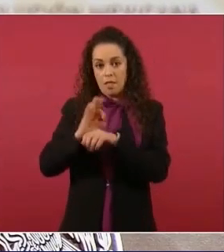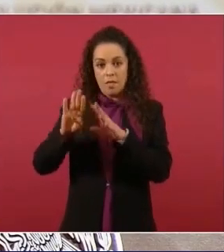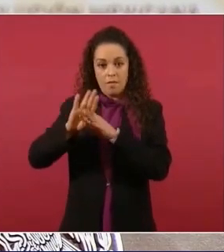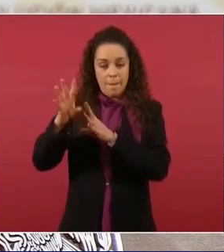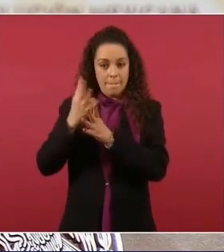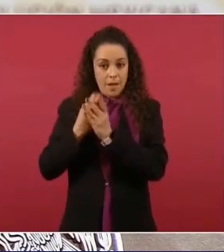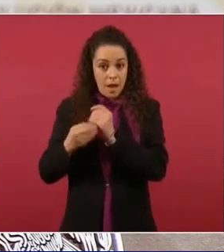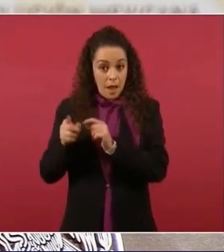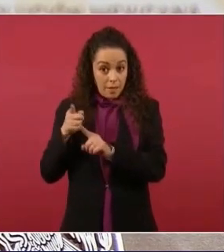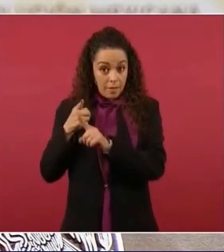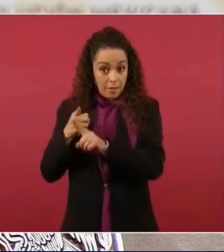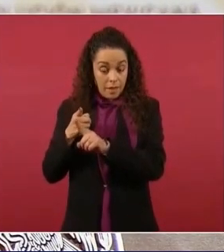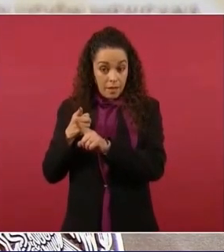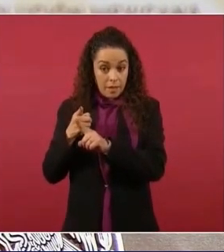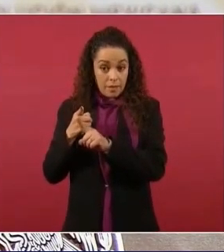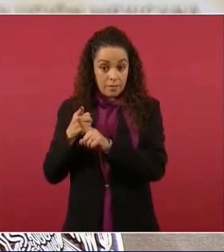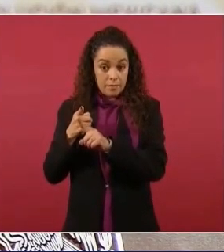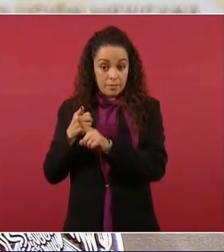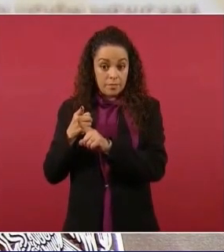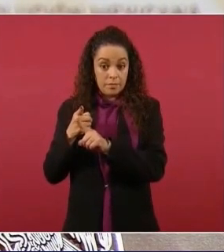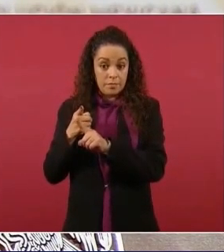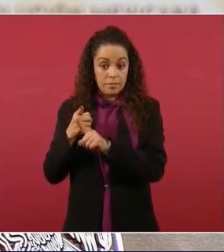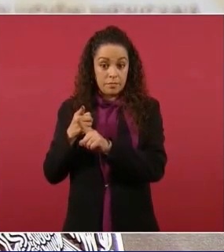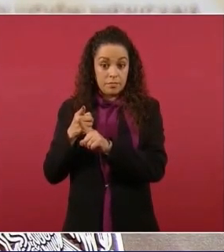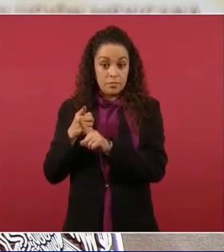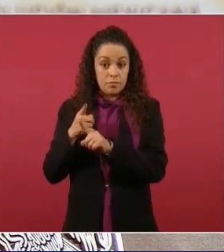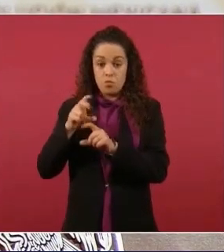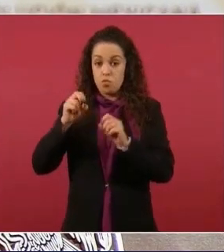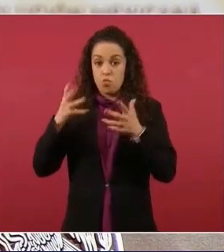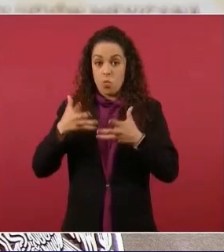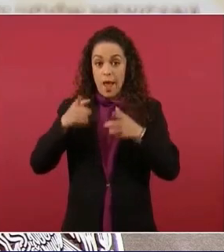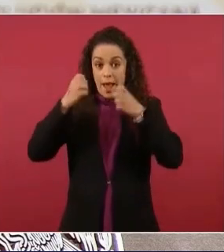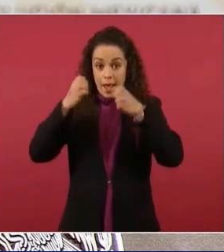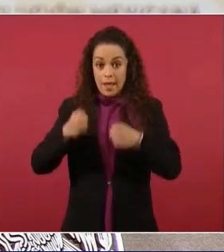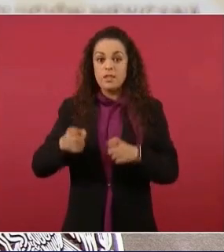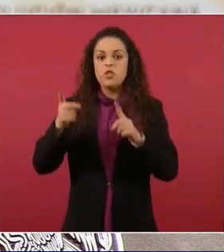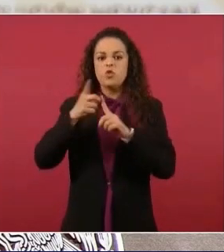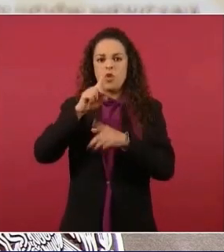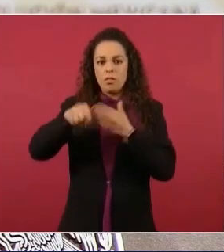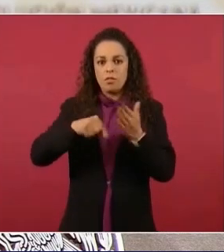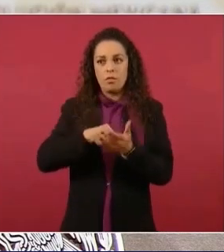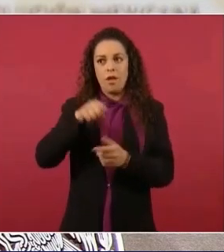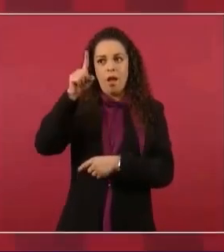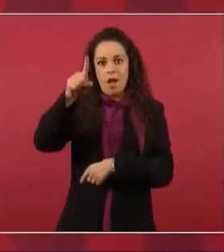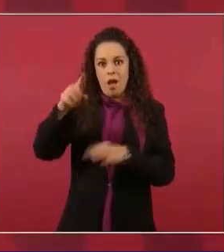aunque esté en el consulado,